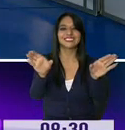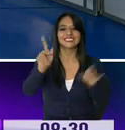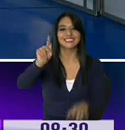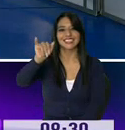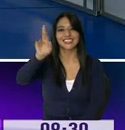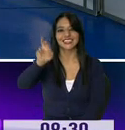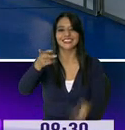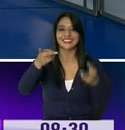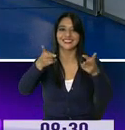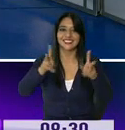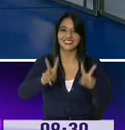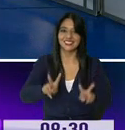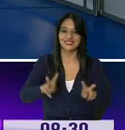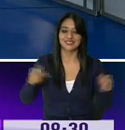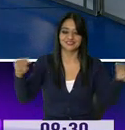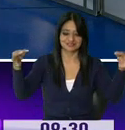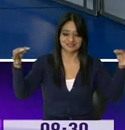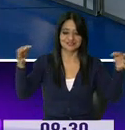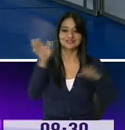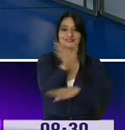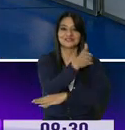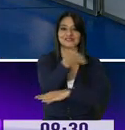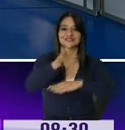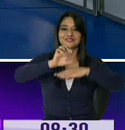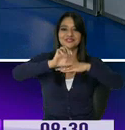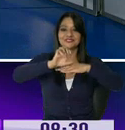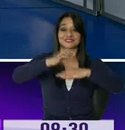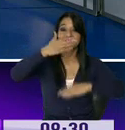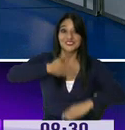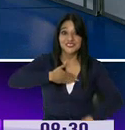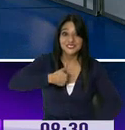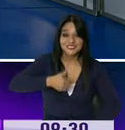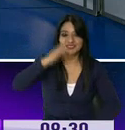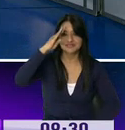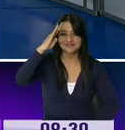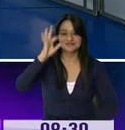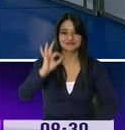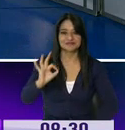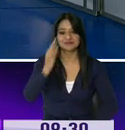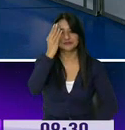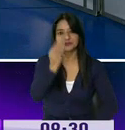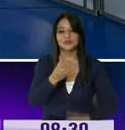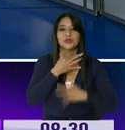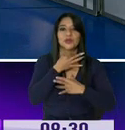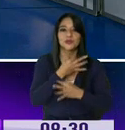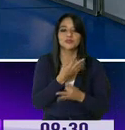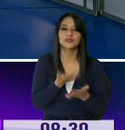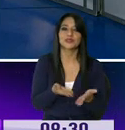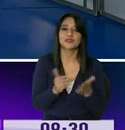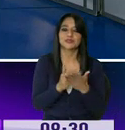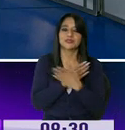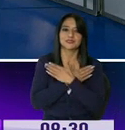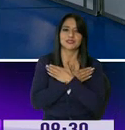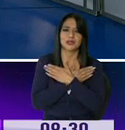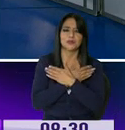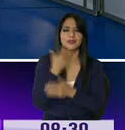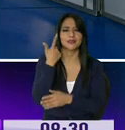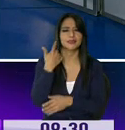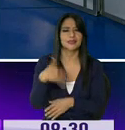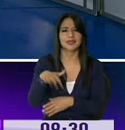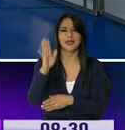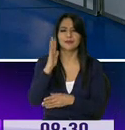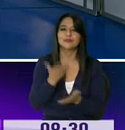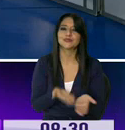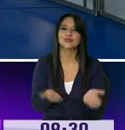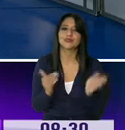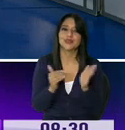Con la banderita de nuestro país. Hola chicos, ¿cómo están? Muy buenos días. Bueno, primero qué gusto poder saludarlos después de tanto tiempo. Por fin